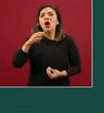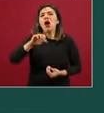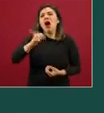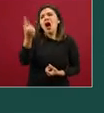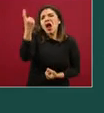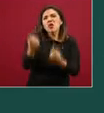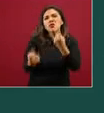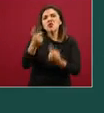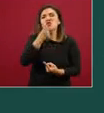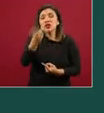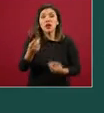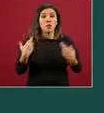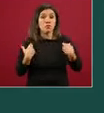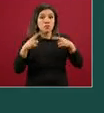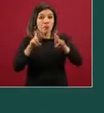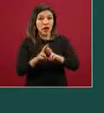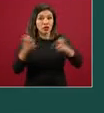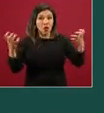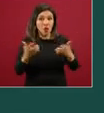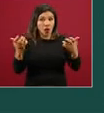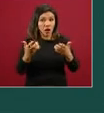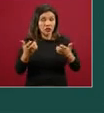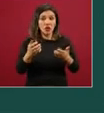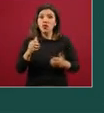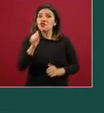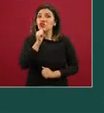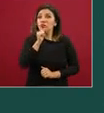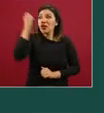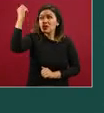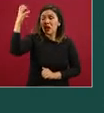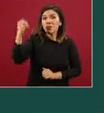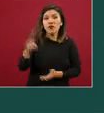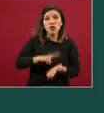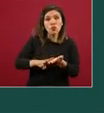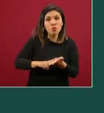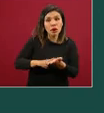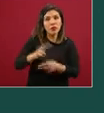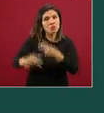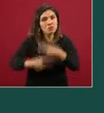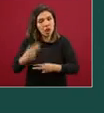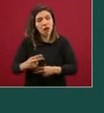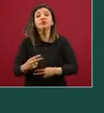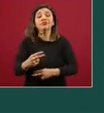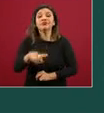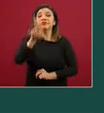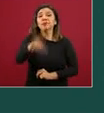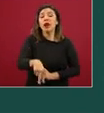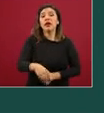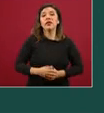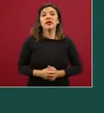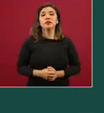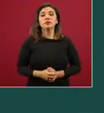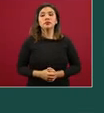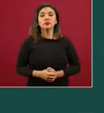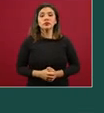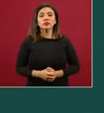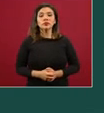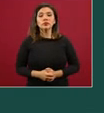están indicando que los docentes, aún sin semáforo verde. En efecto, hay